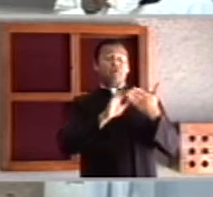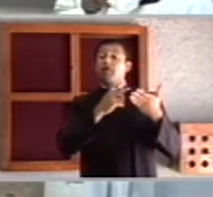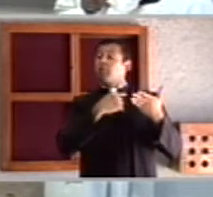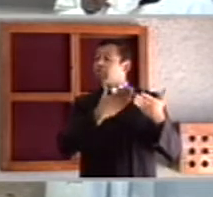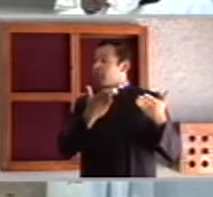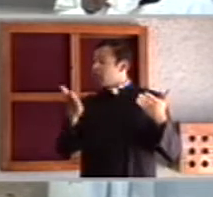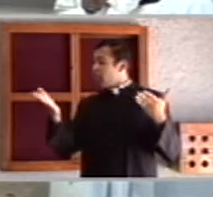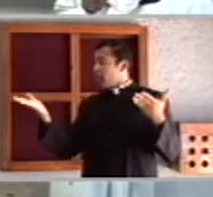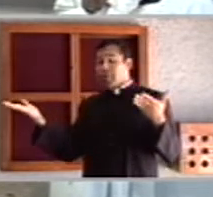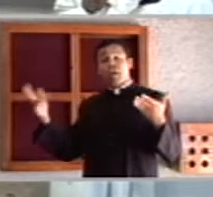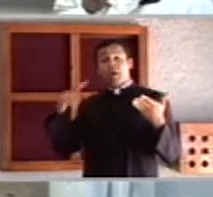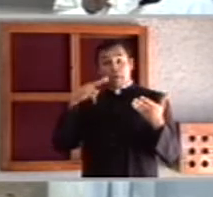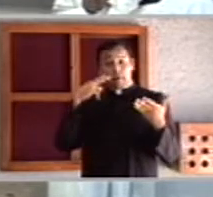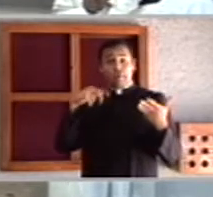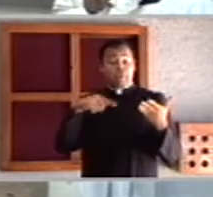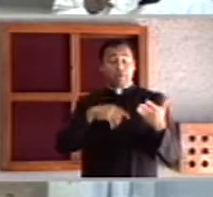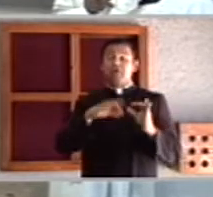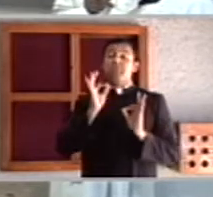in